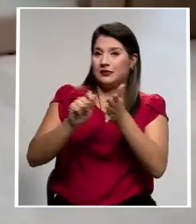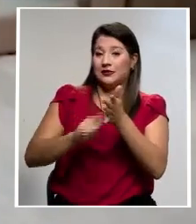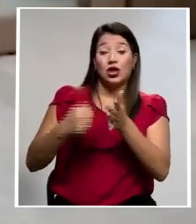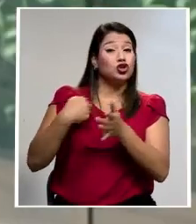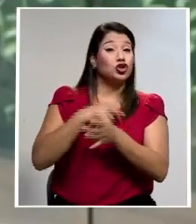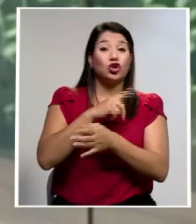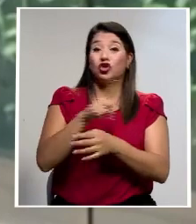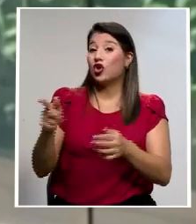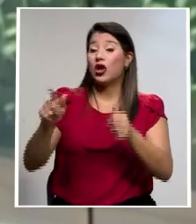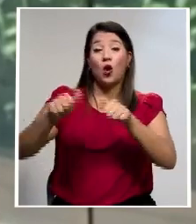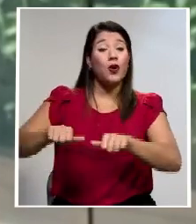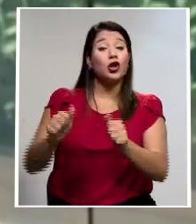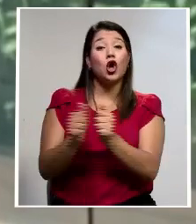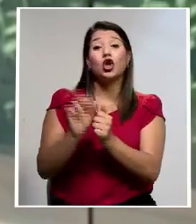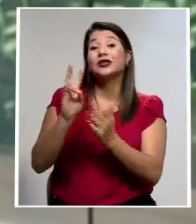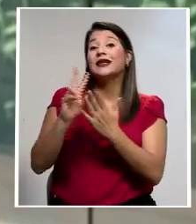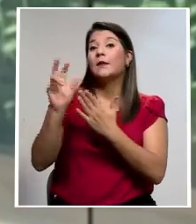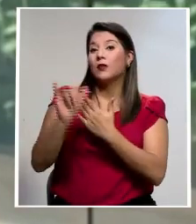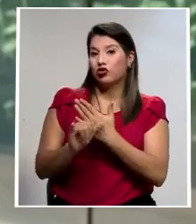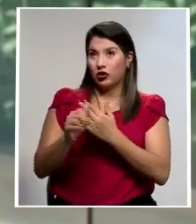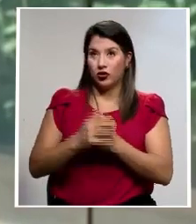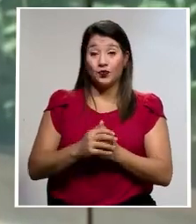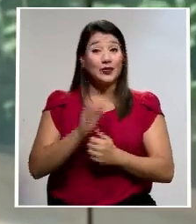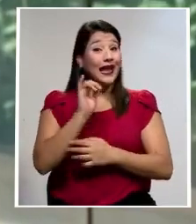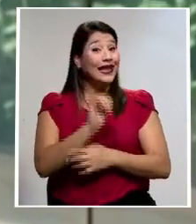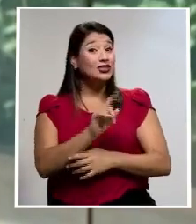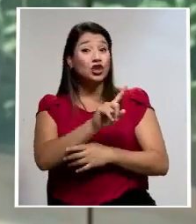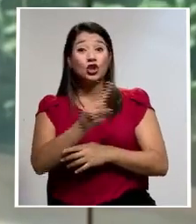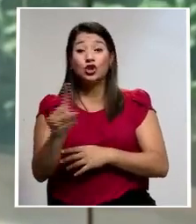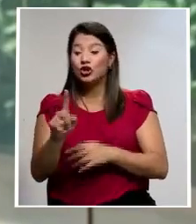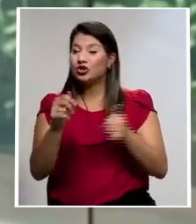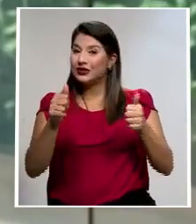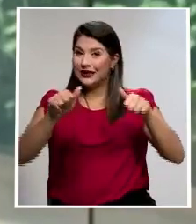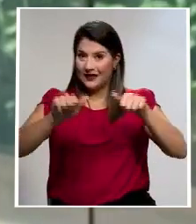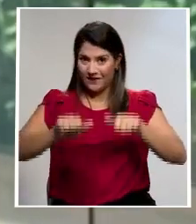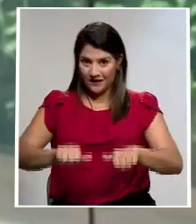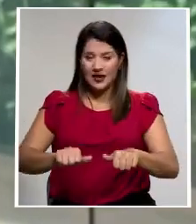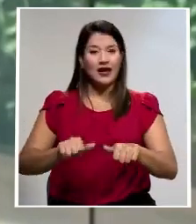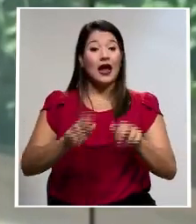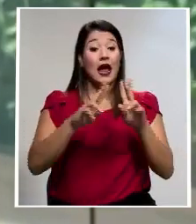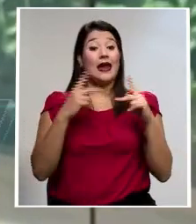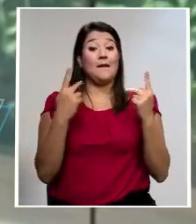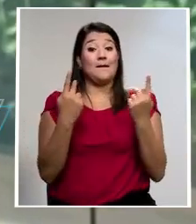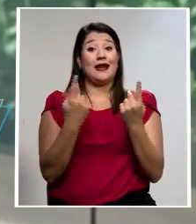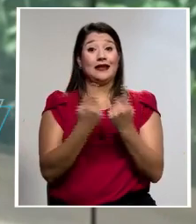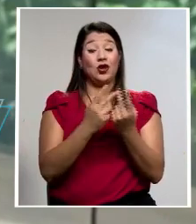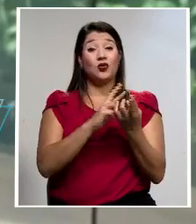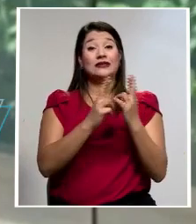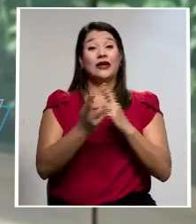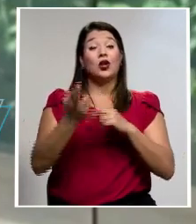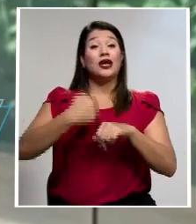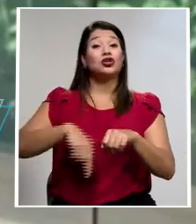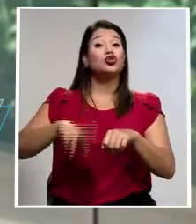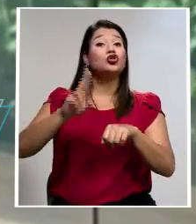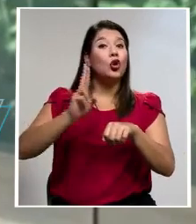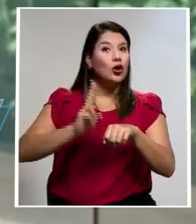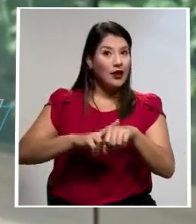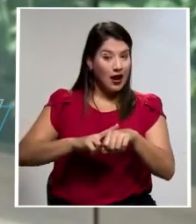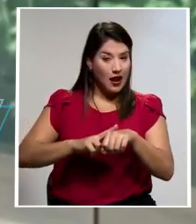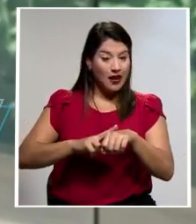complementaria. Esto no quiere decir en modo alguno que desde la fracción de Restauración Nacional vayamos